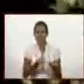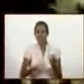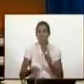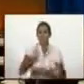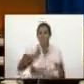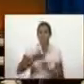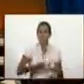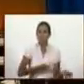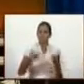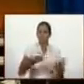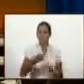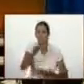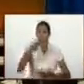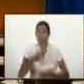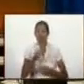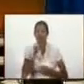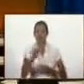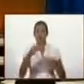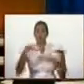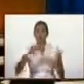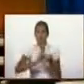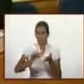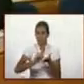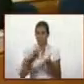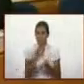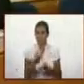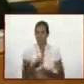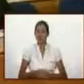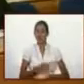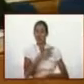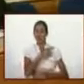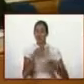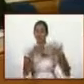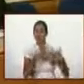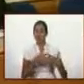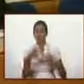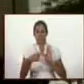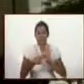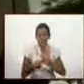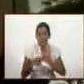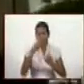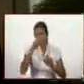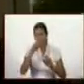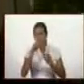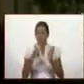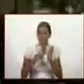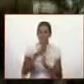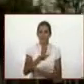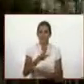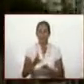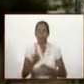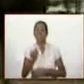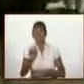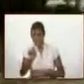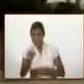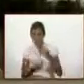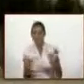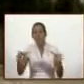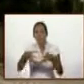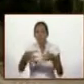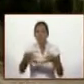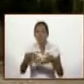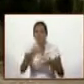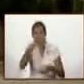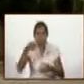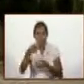narcotráfico. En un informe enviado por el exfuncionario a las autoridades de Estados Unidos, se expone como en 2003 el DAS creó una red de narcotráfico y lavado de